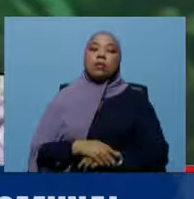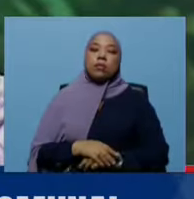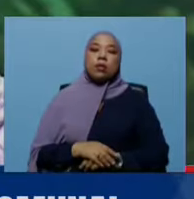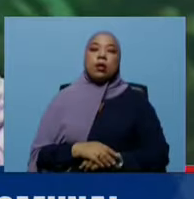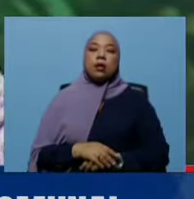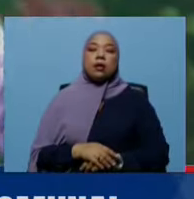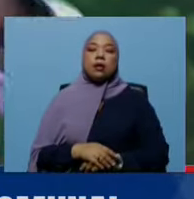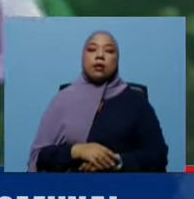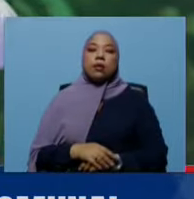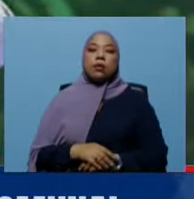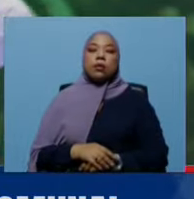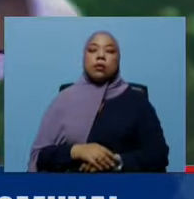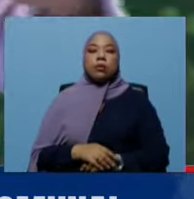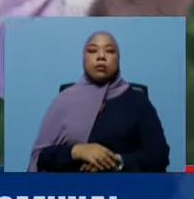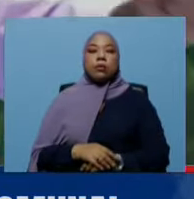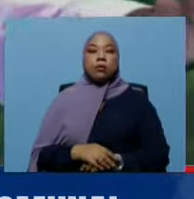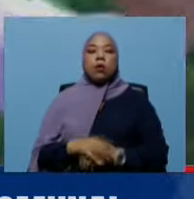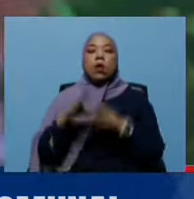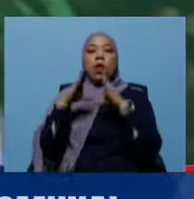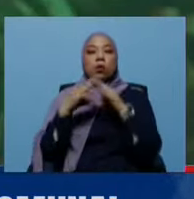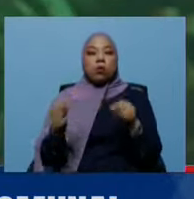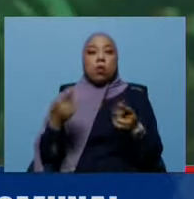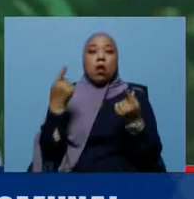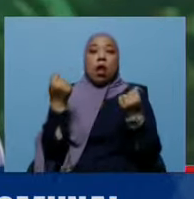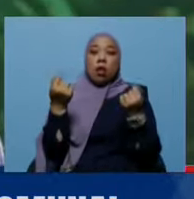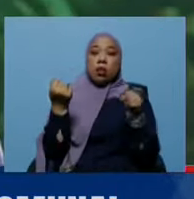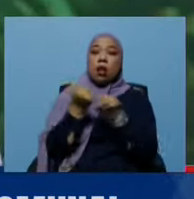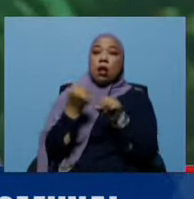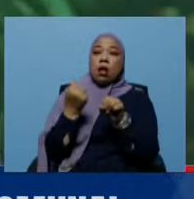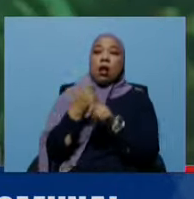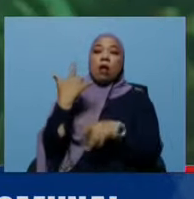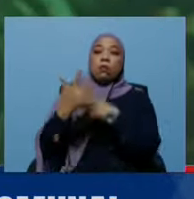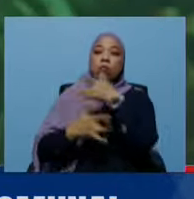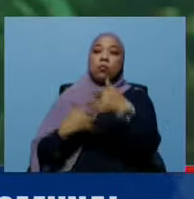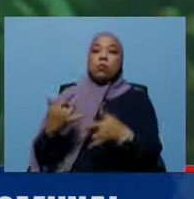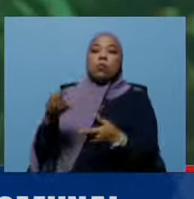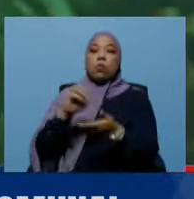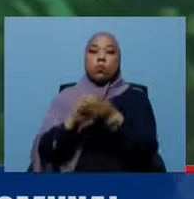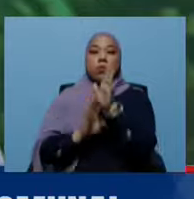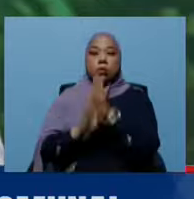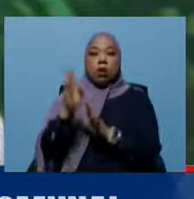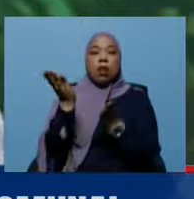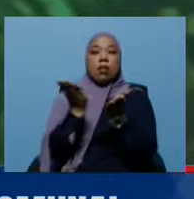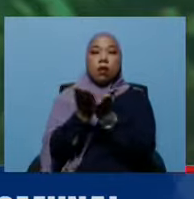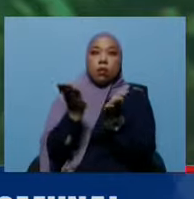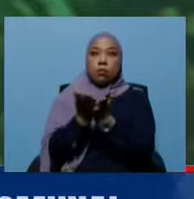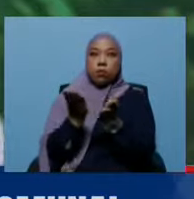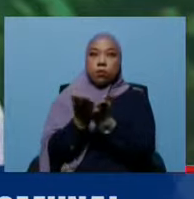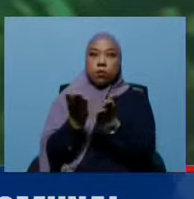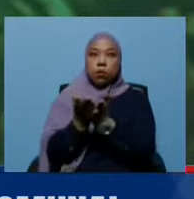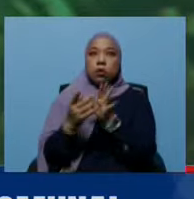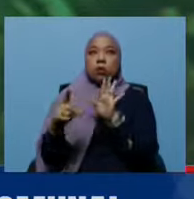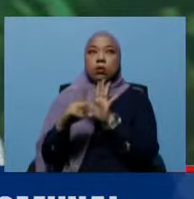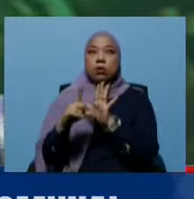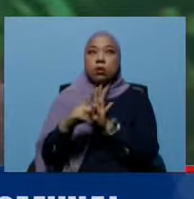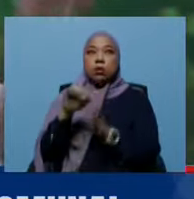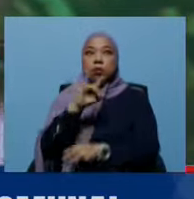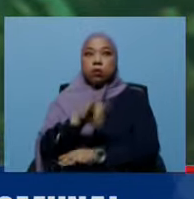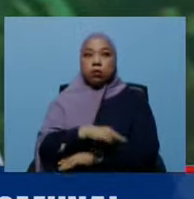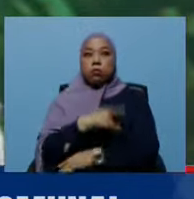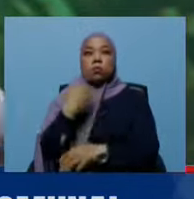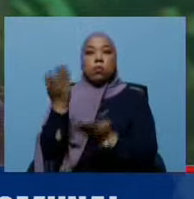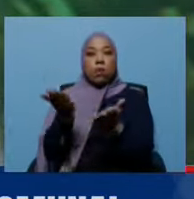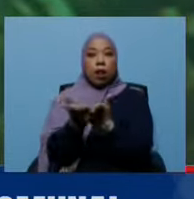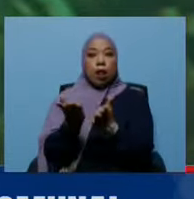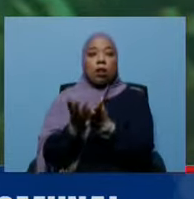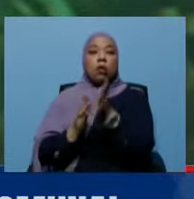hacemos? Cubrir todo, las bricomiles, la recuperación de las escuelas, de los liceos, de las universidades, que las